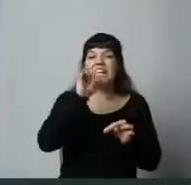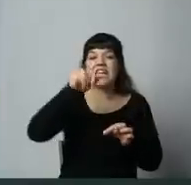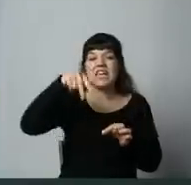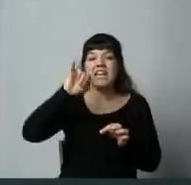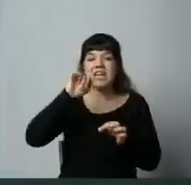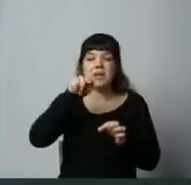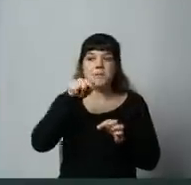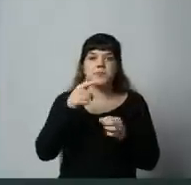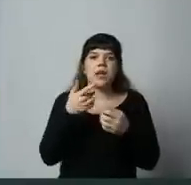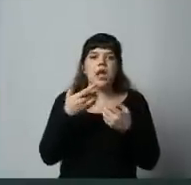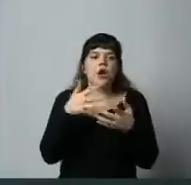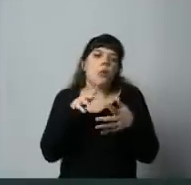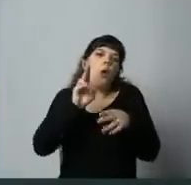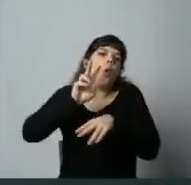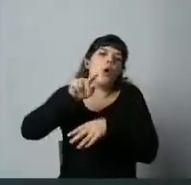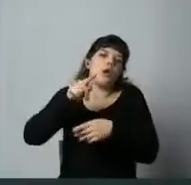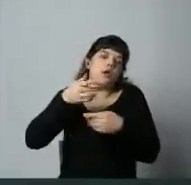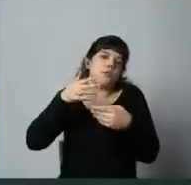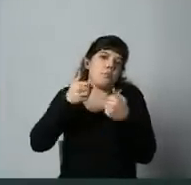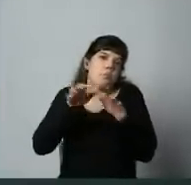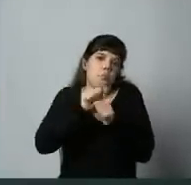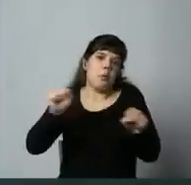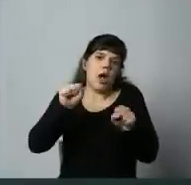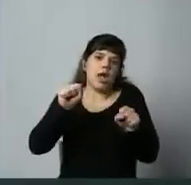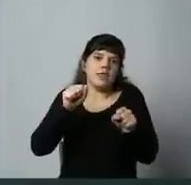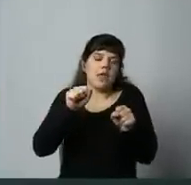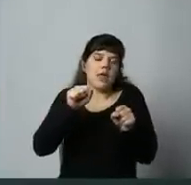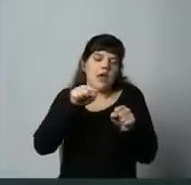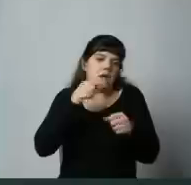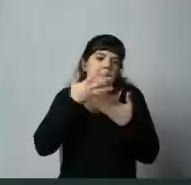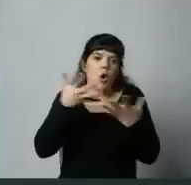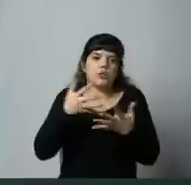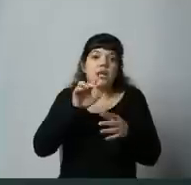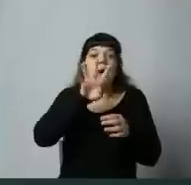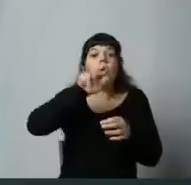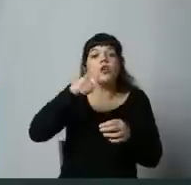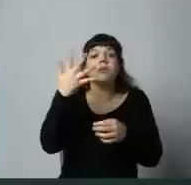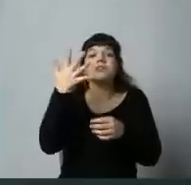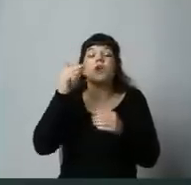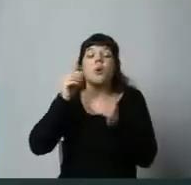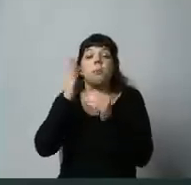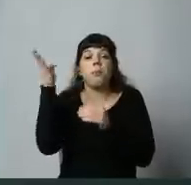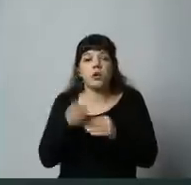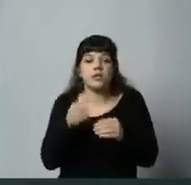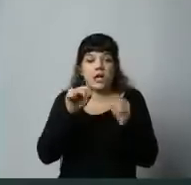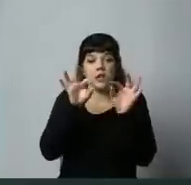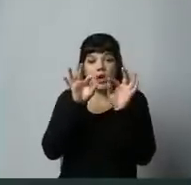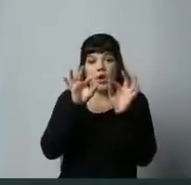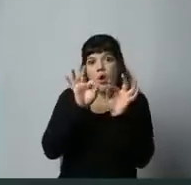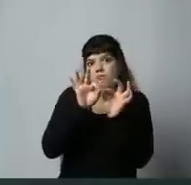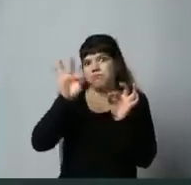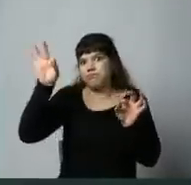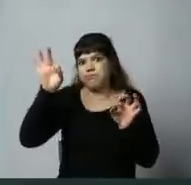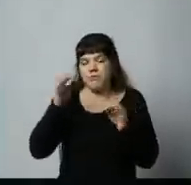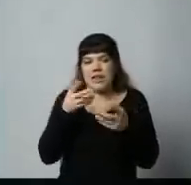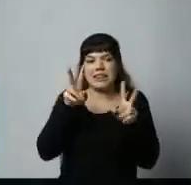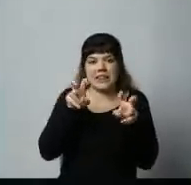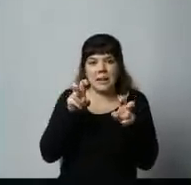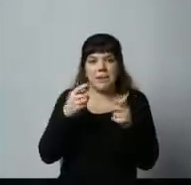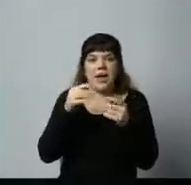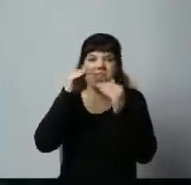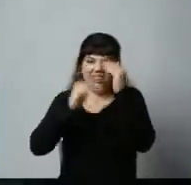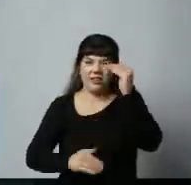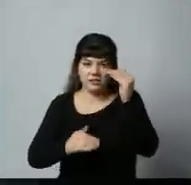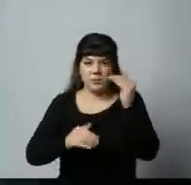medir la la desigualdad aumentaría 4. 5% en Uruguay el índice de Shin es una medida sintética es un resumen